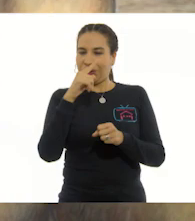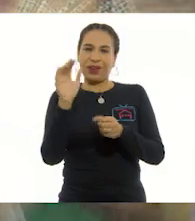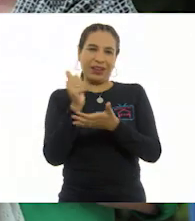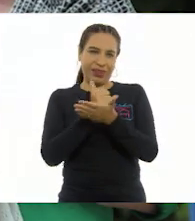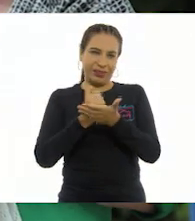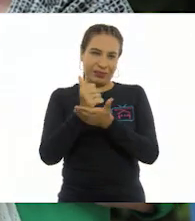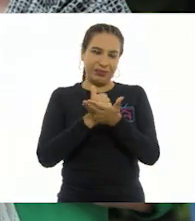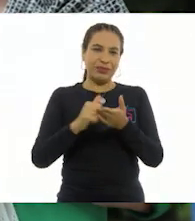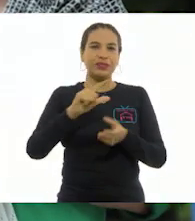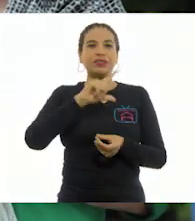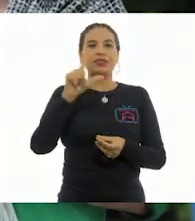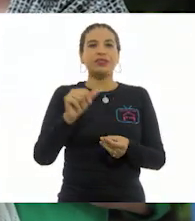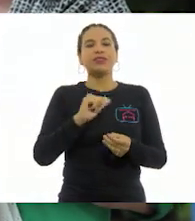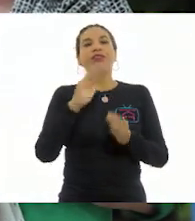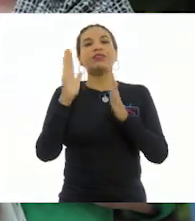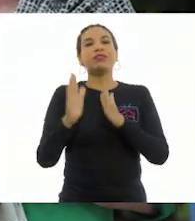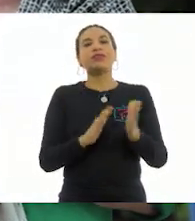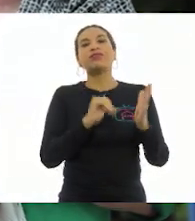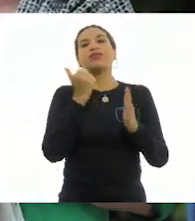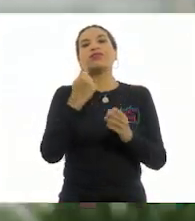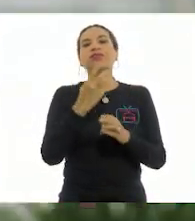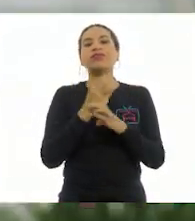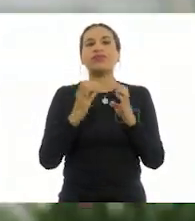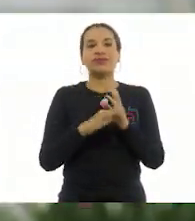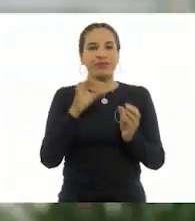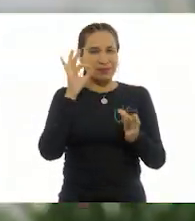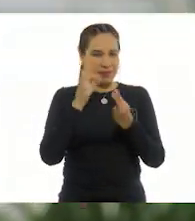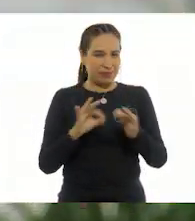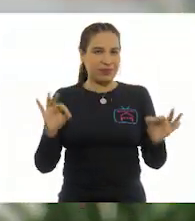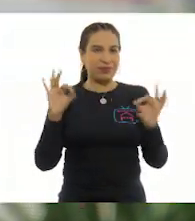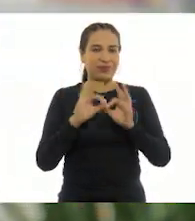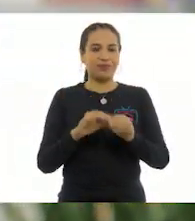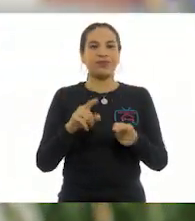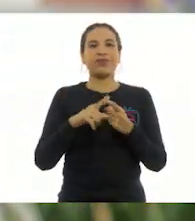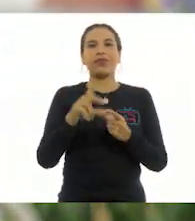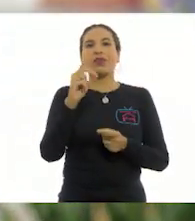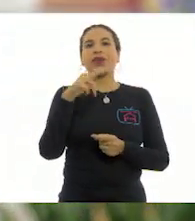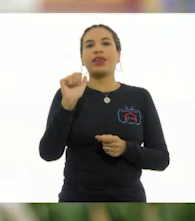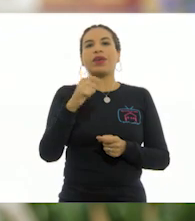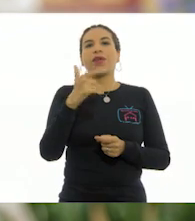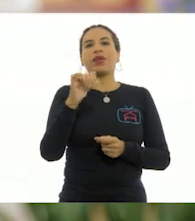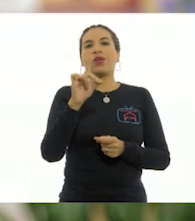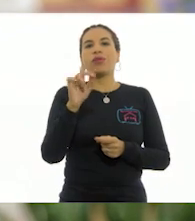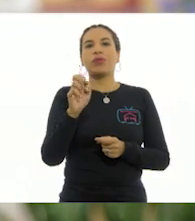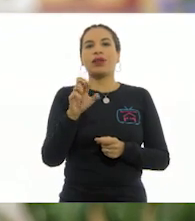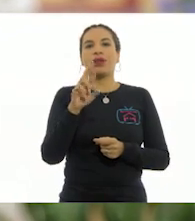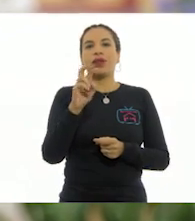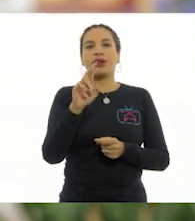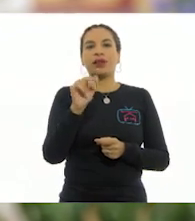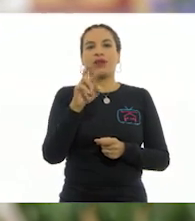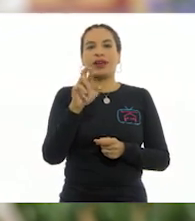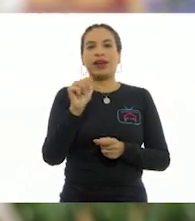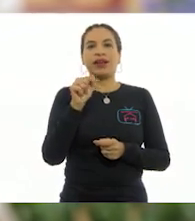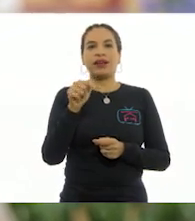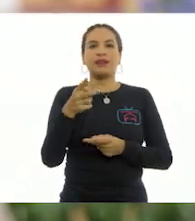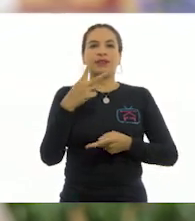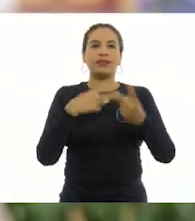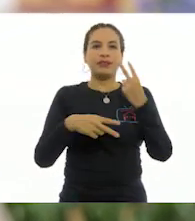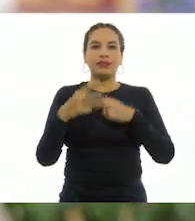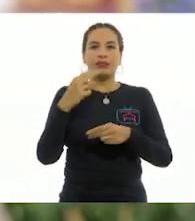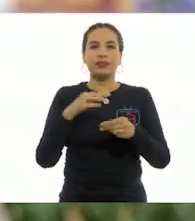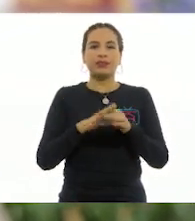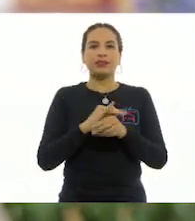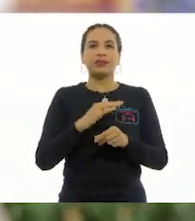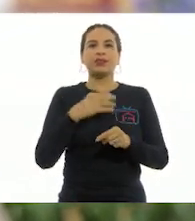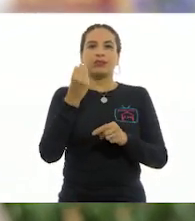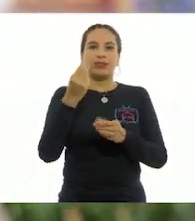Claro. Voy a irme a un dato preciso de doña Guadalupe Rivera. Doña Guadalupe Rivera ha venido aquí